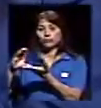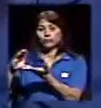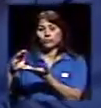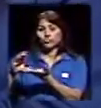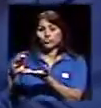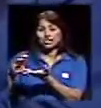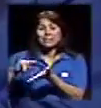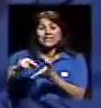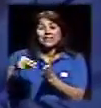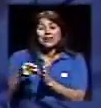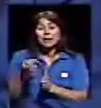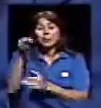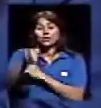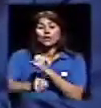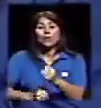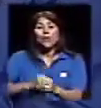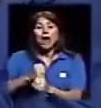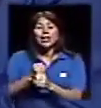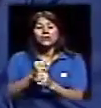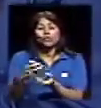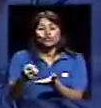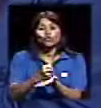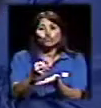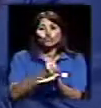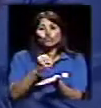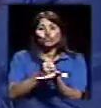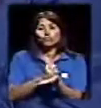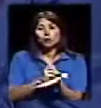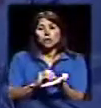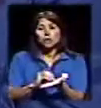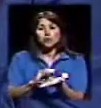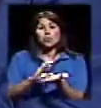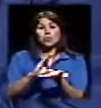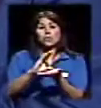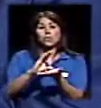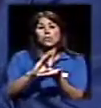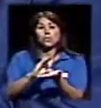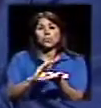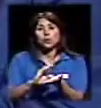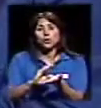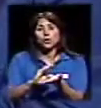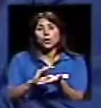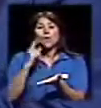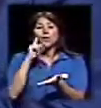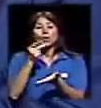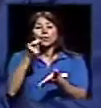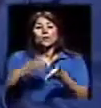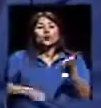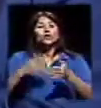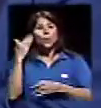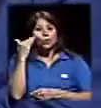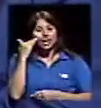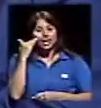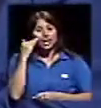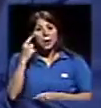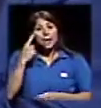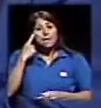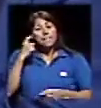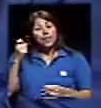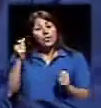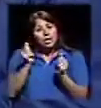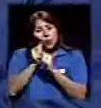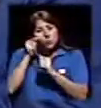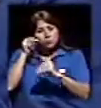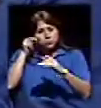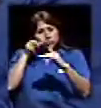recaudar menos por impuestos. Básicamente esto se debe a que en el año 2014, según las proyecciones que